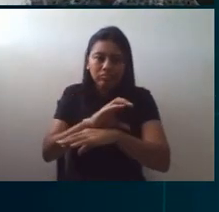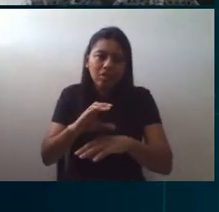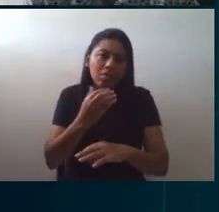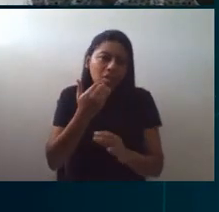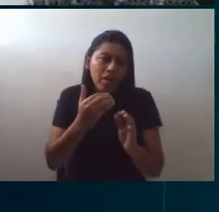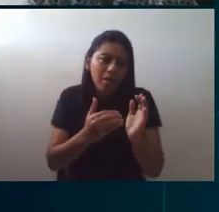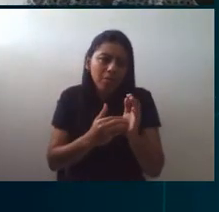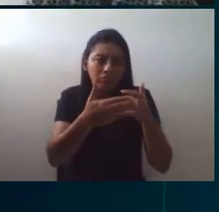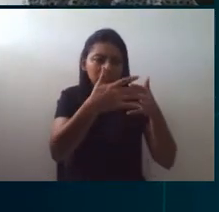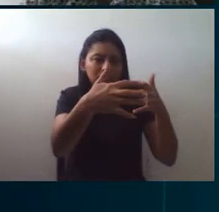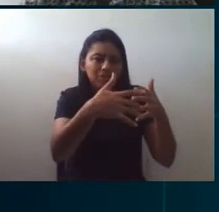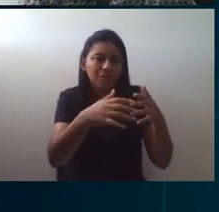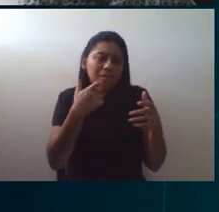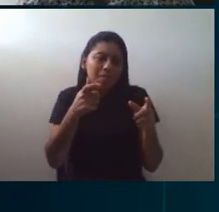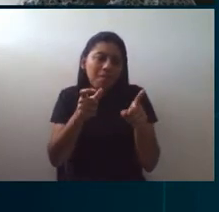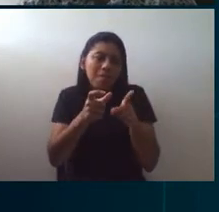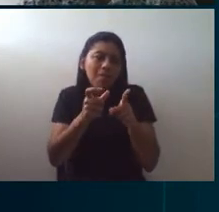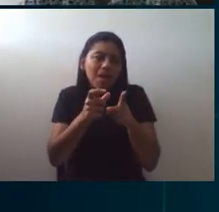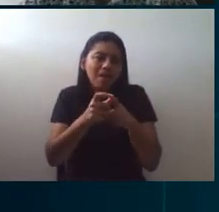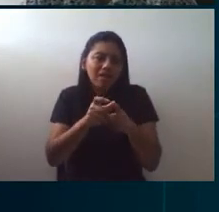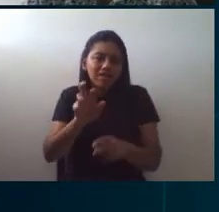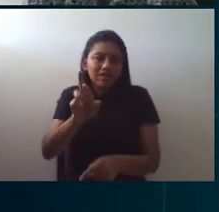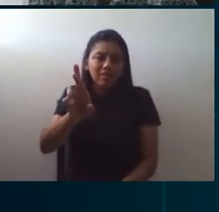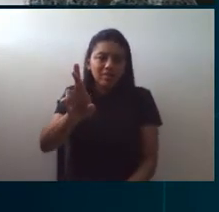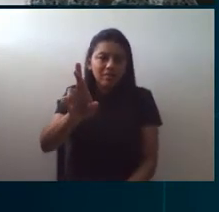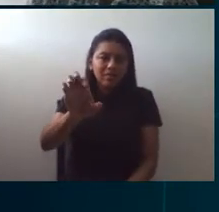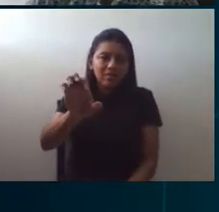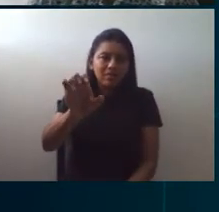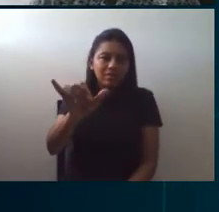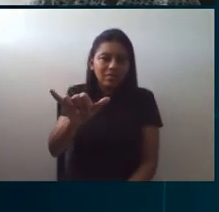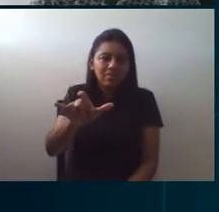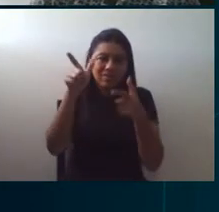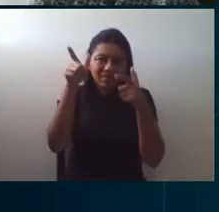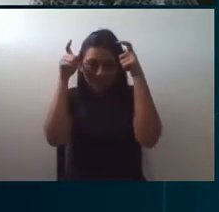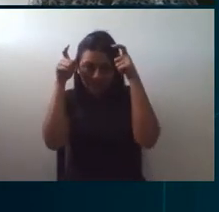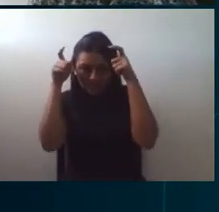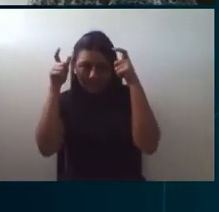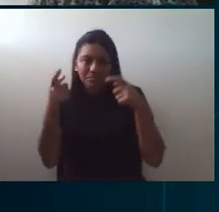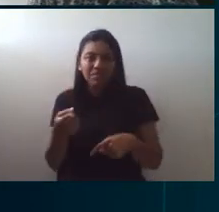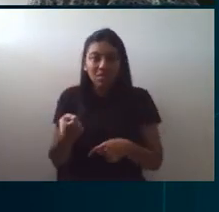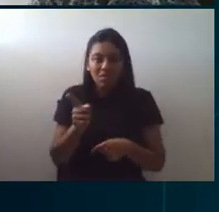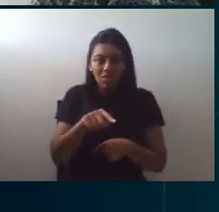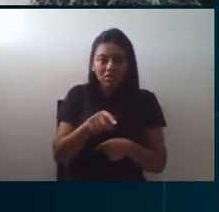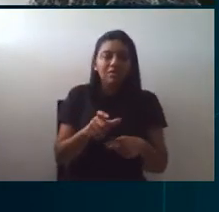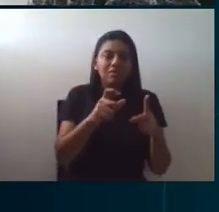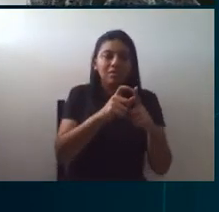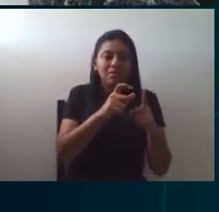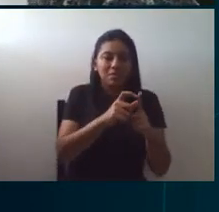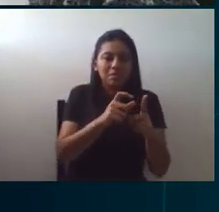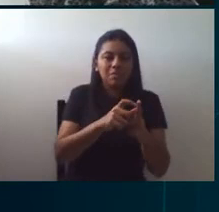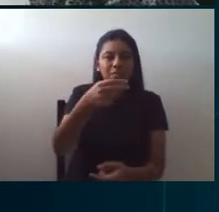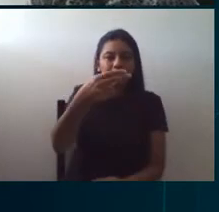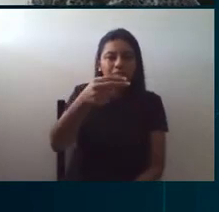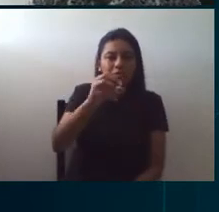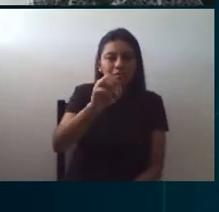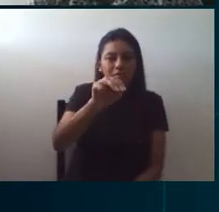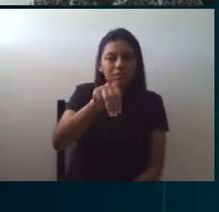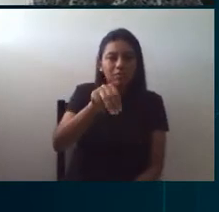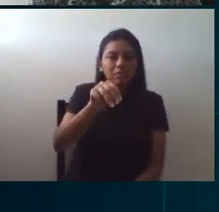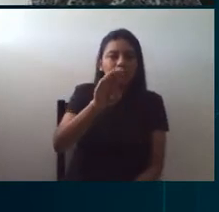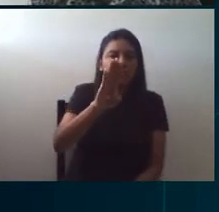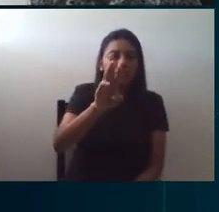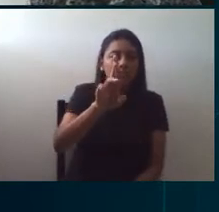palabra rey y tengo un vector que tiene la palabra hombre, entonces si yo cojo la palabra hombre más palabra rey y sumo esos